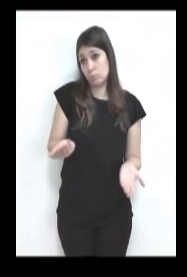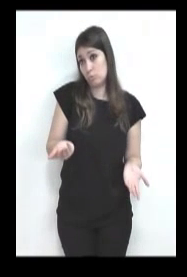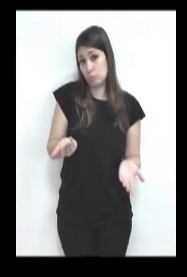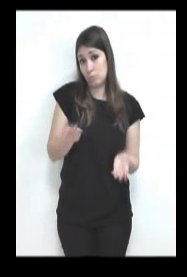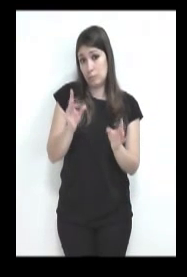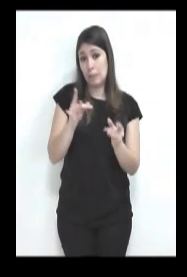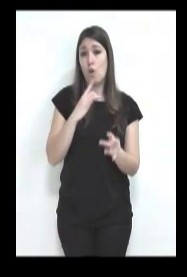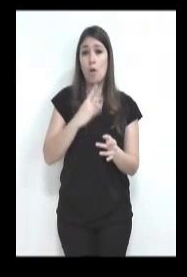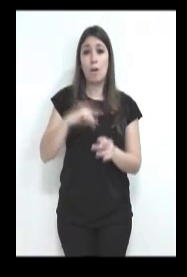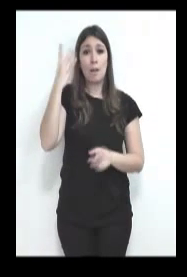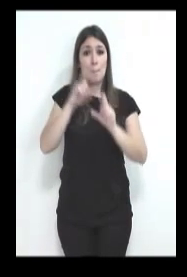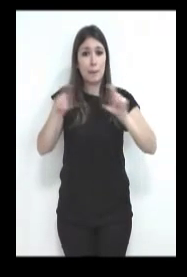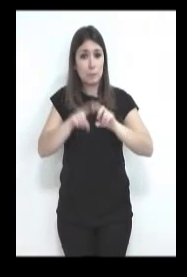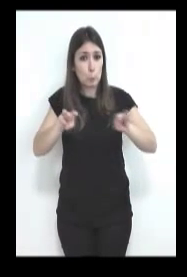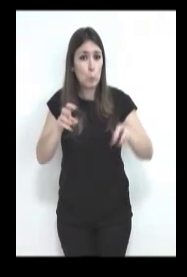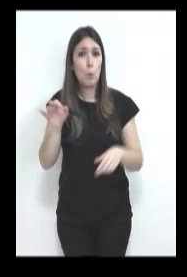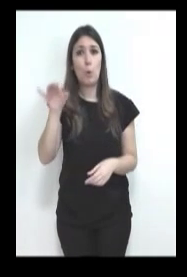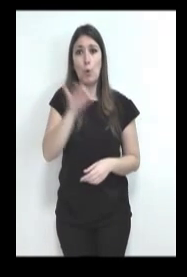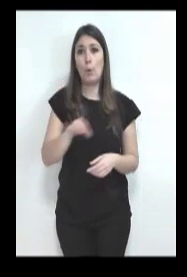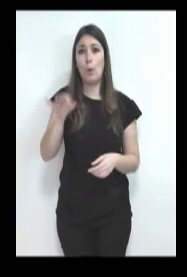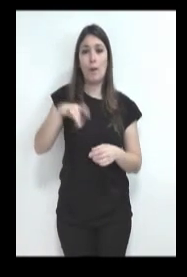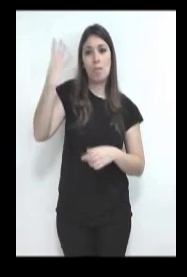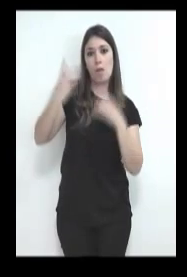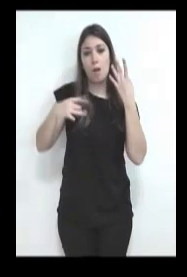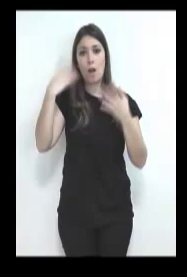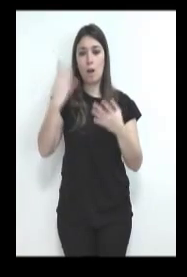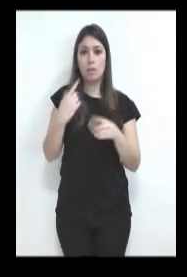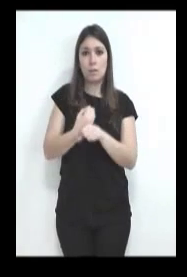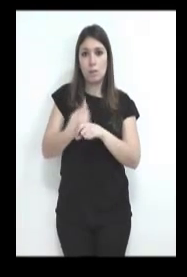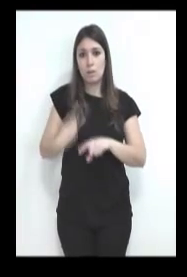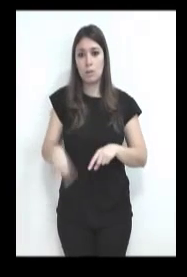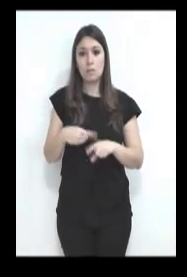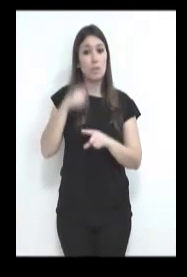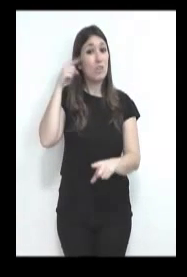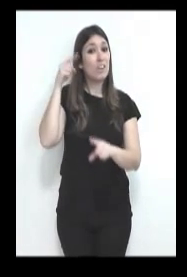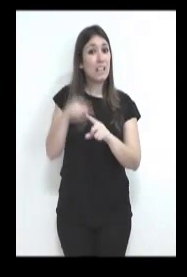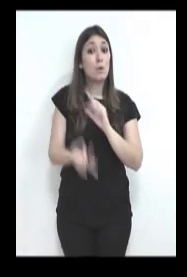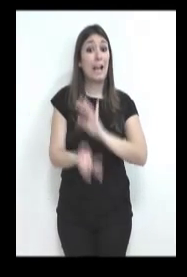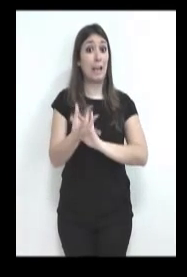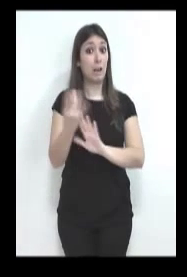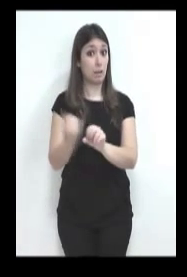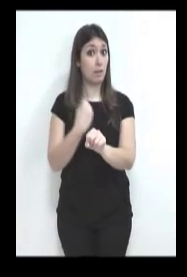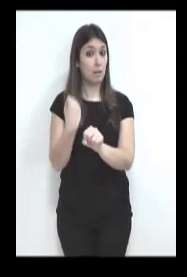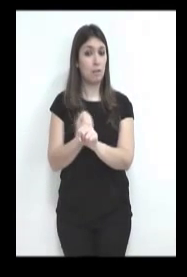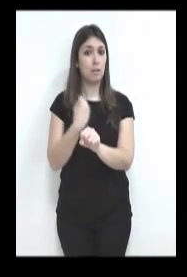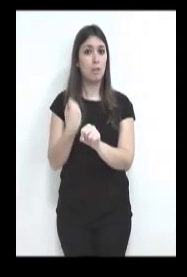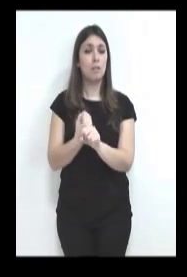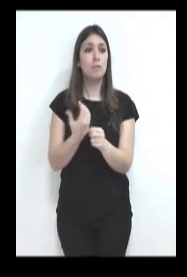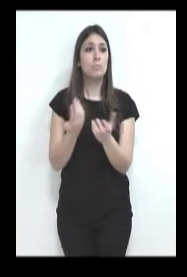al emprendimiento o a las iniciativas que supongan generación de trabajo y